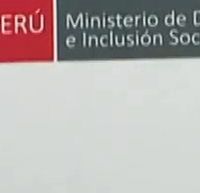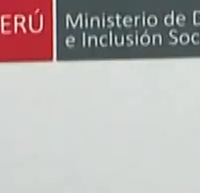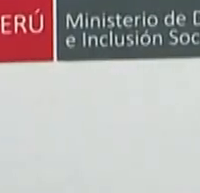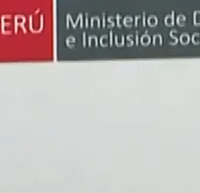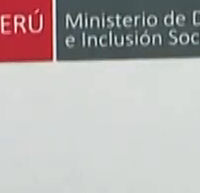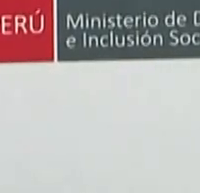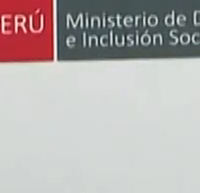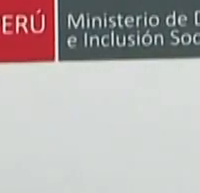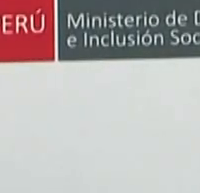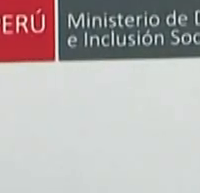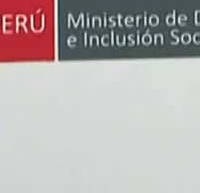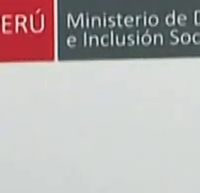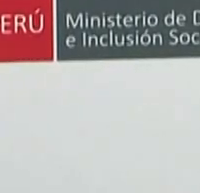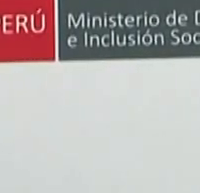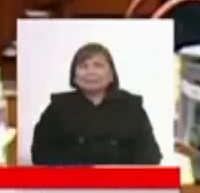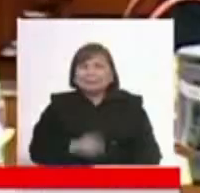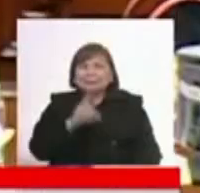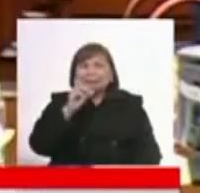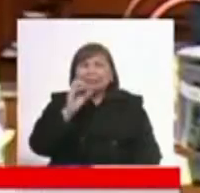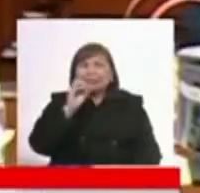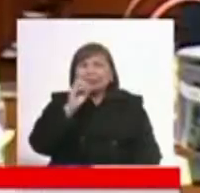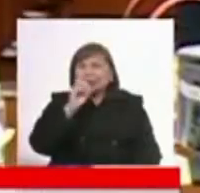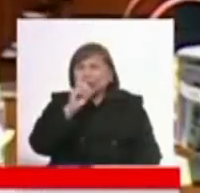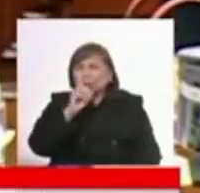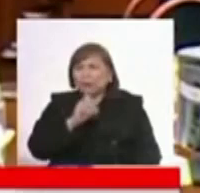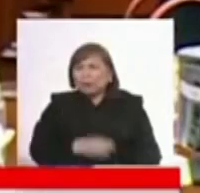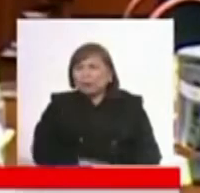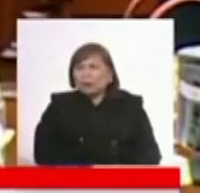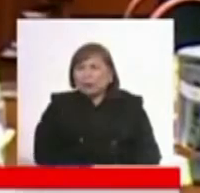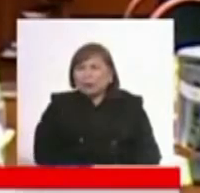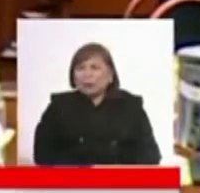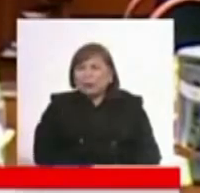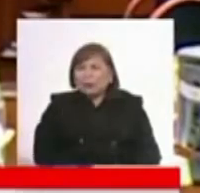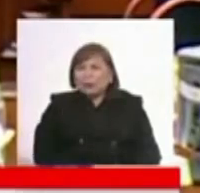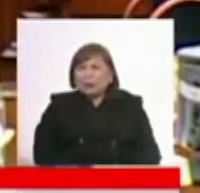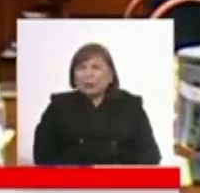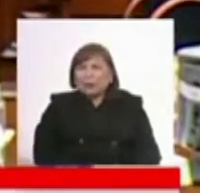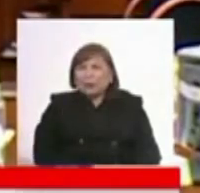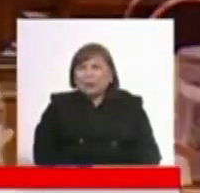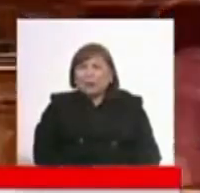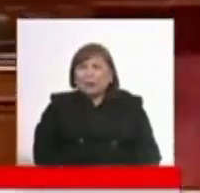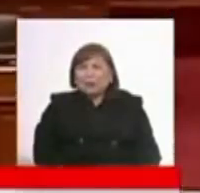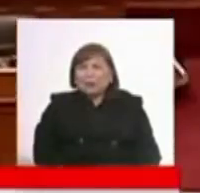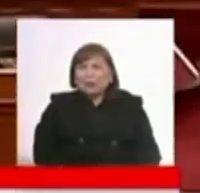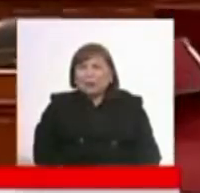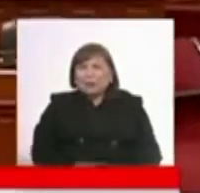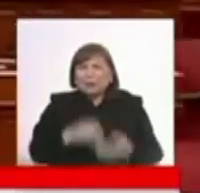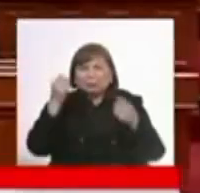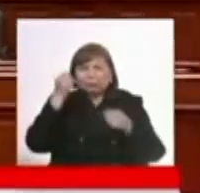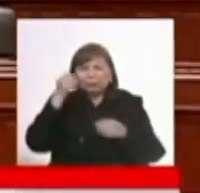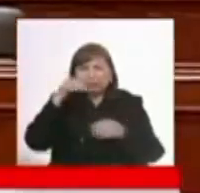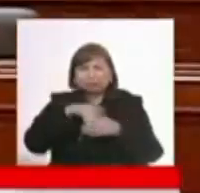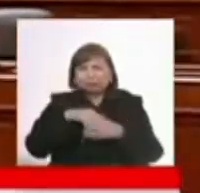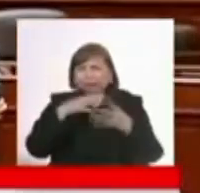congreso aplicó a partir del mecanismo para reunión virtual y se reunieron virtualmente con los establecimientos